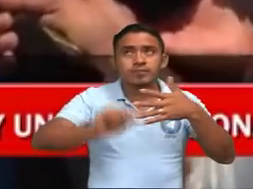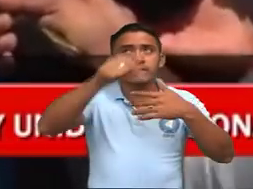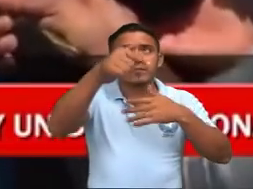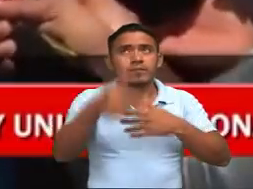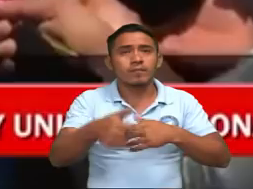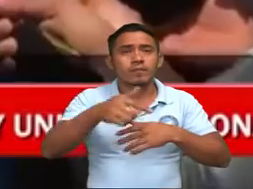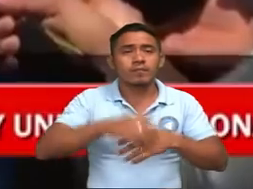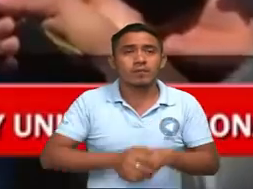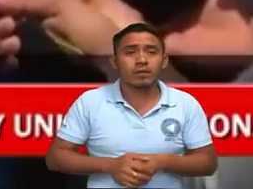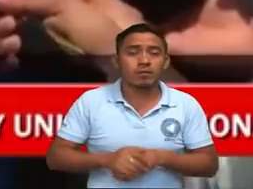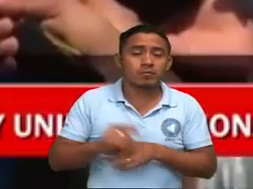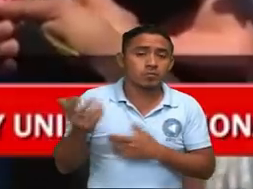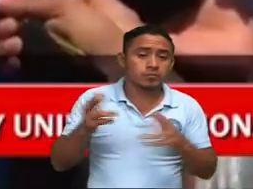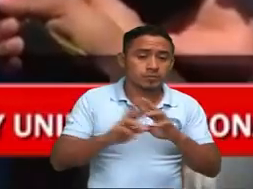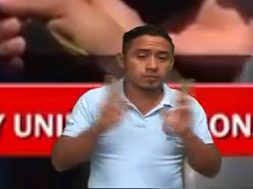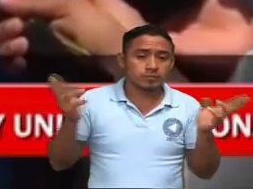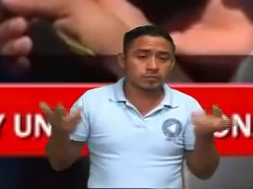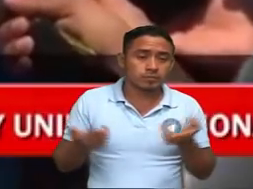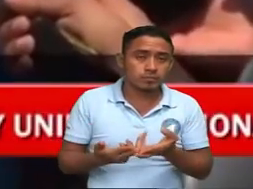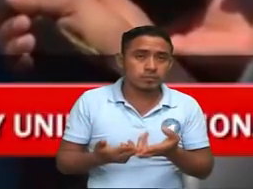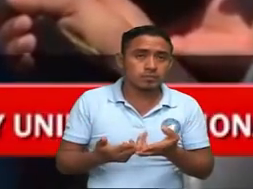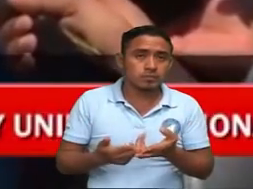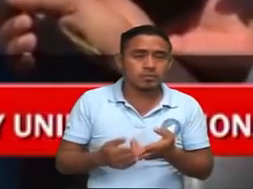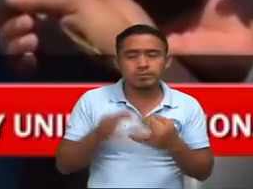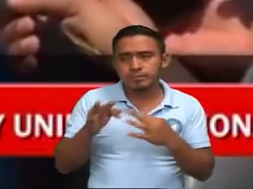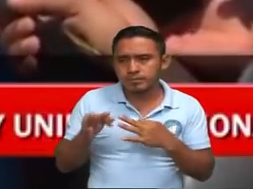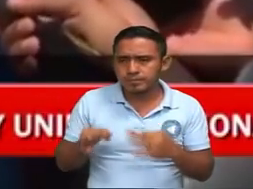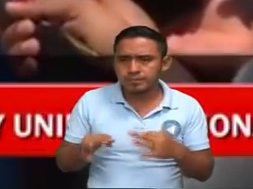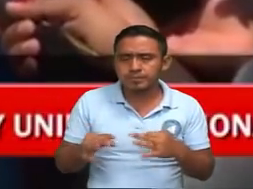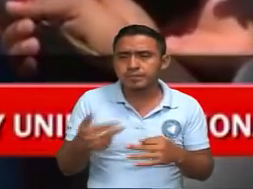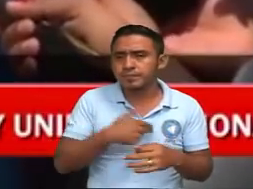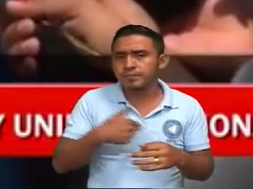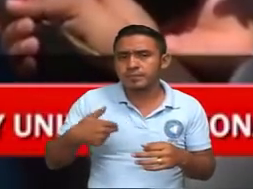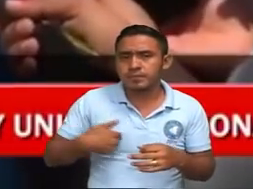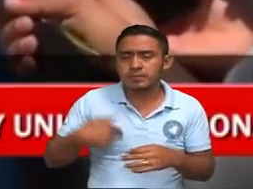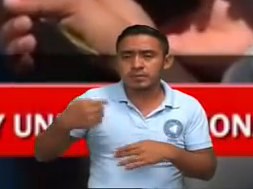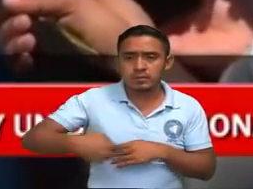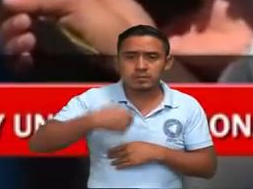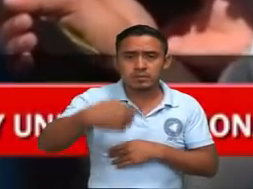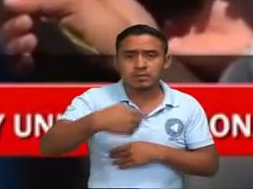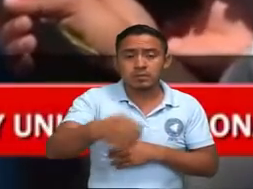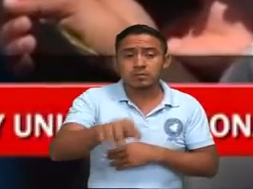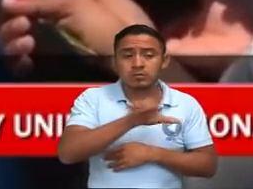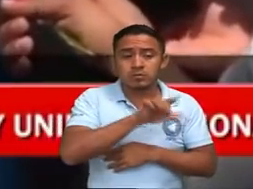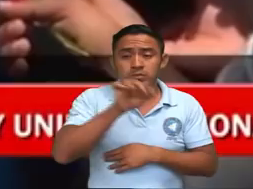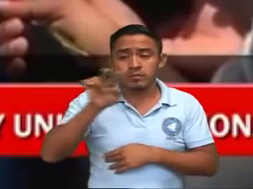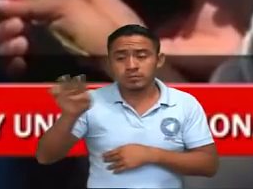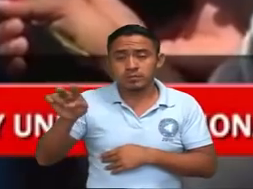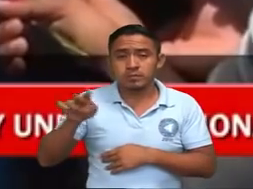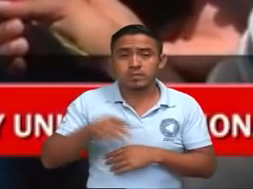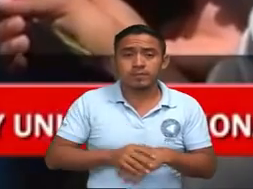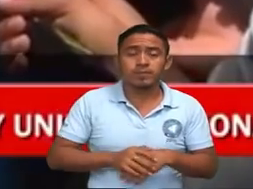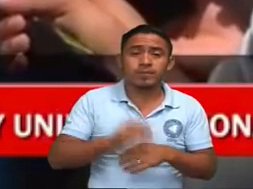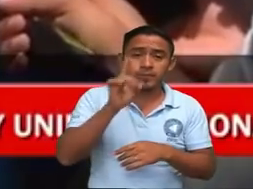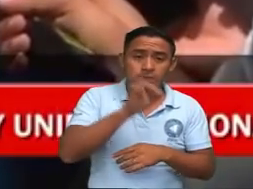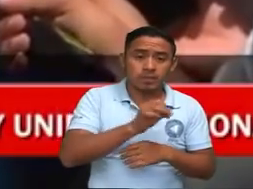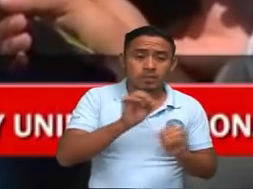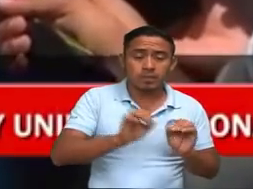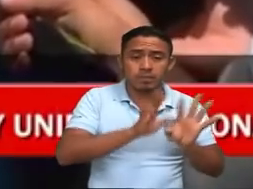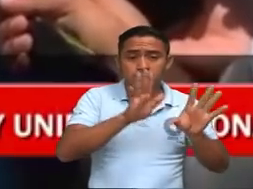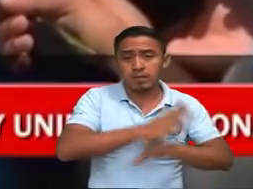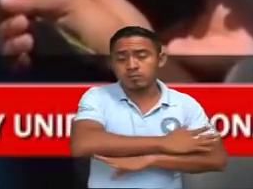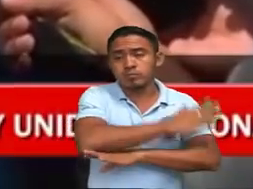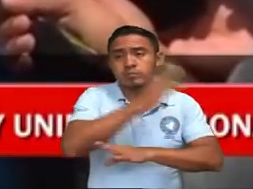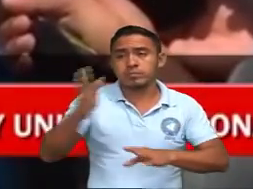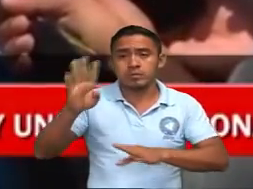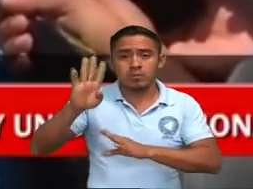7 sobre las reuniones. Las reuniones se realizarán diariamente de lunes a viernes desde las 10 a.m.